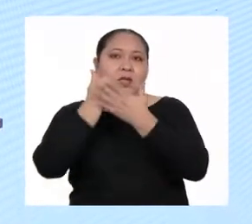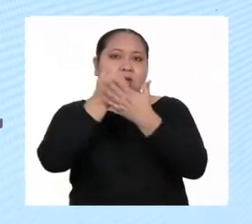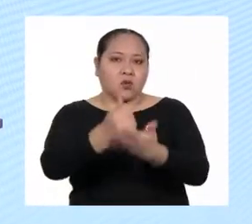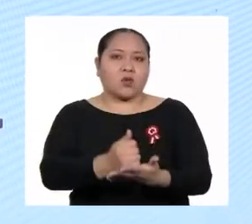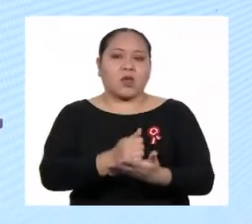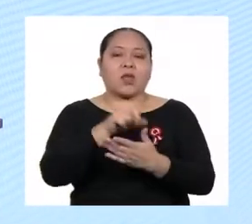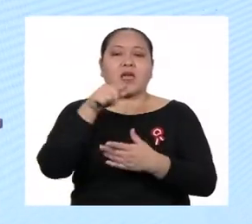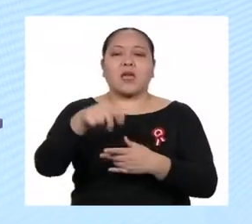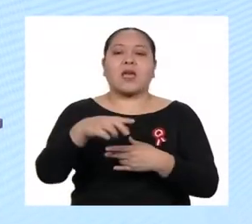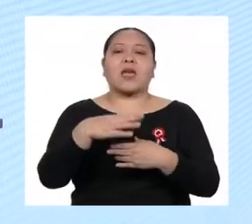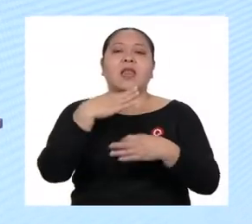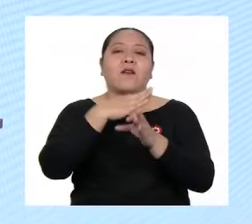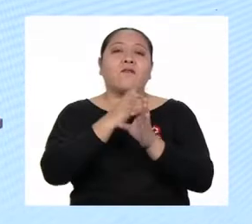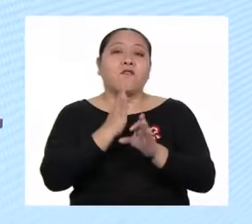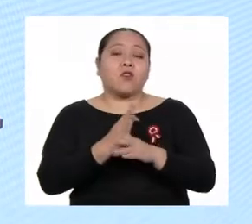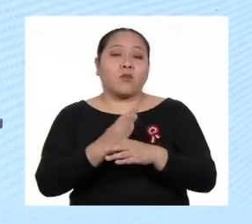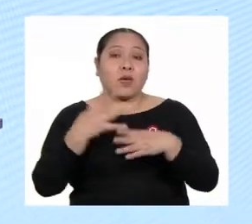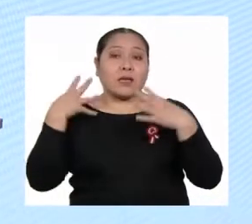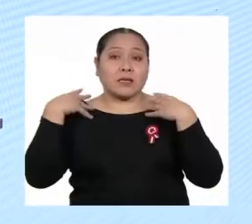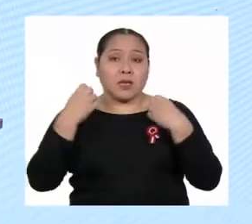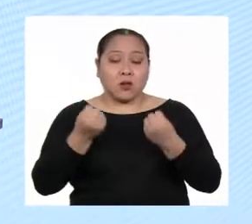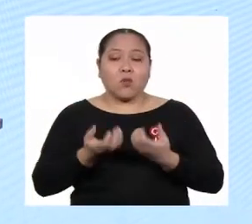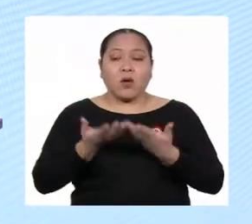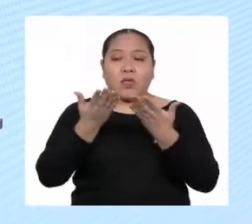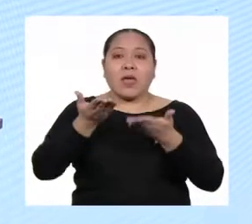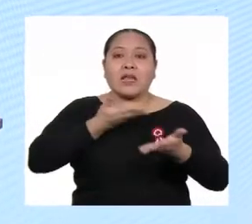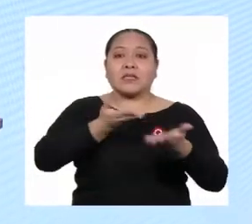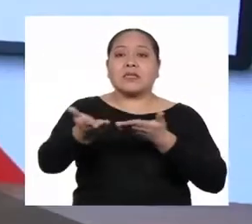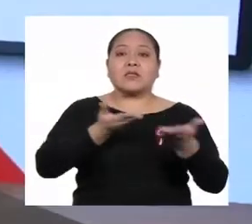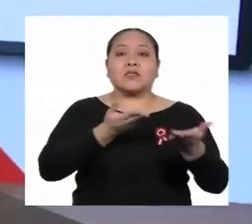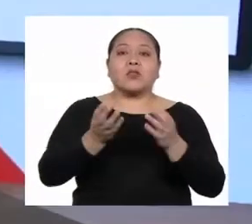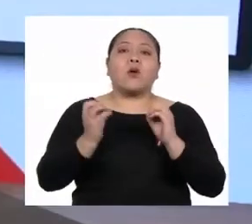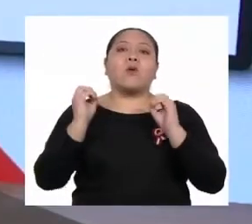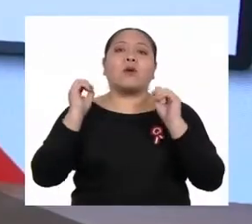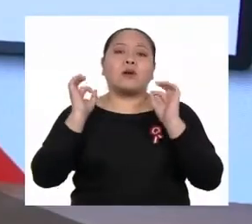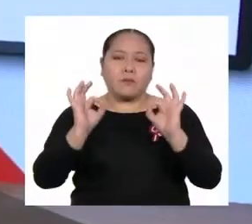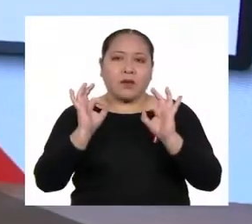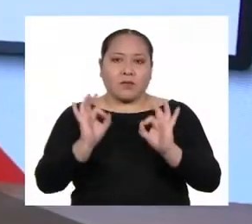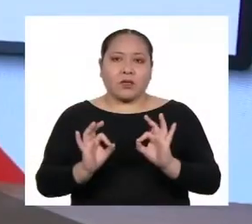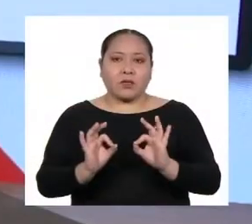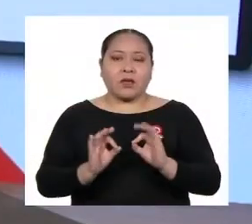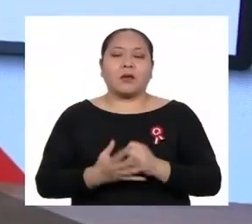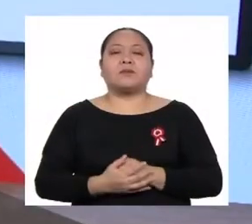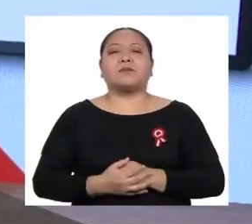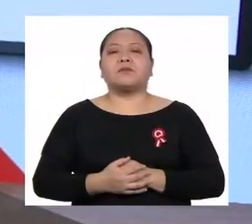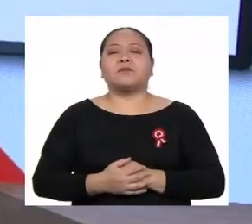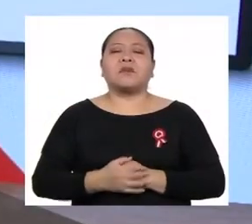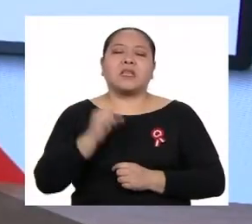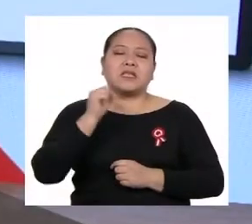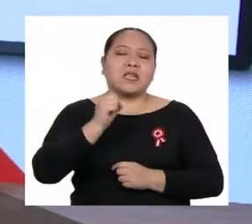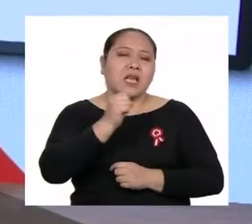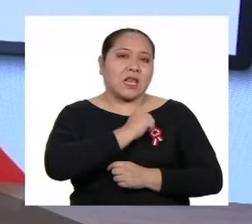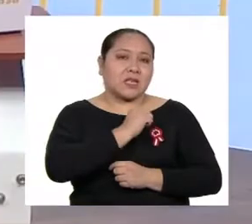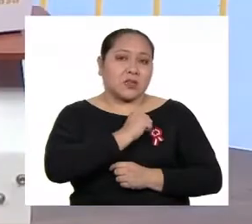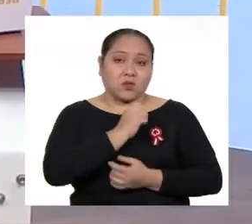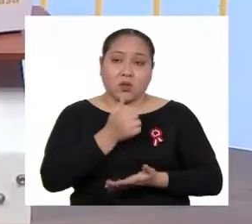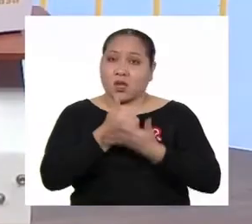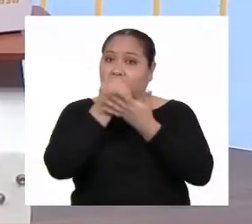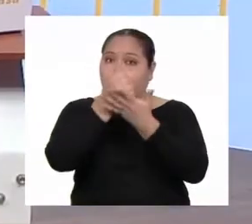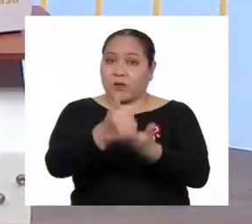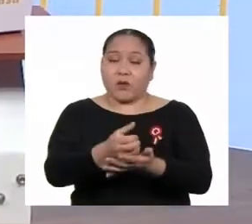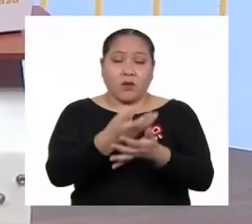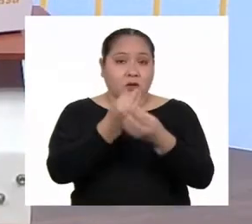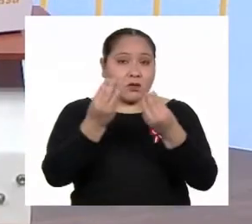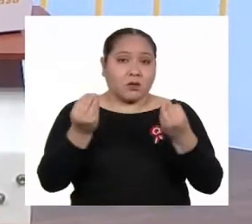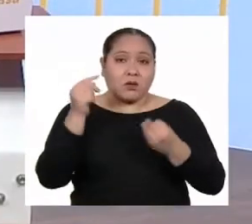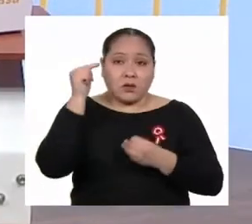el sistema de salud pueda dar una atención oportuna. Sin duda, la secundaria te servirá mucho, porque